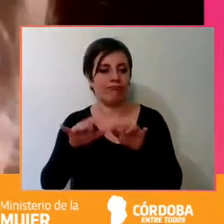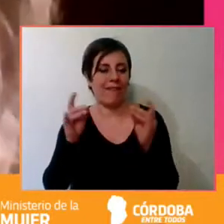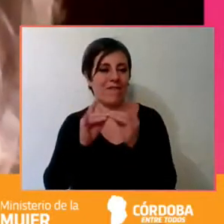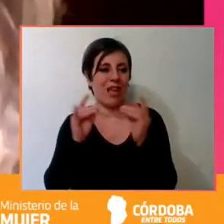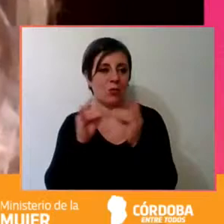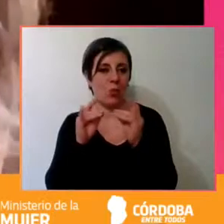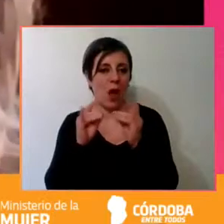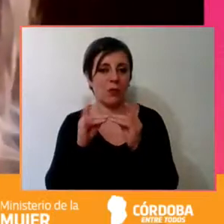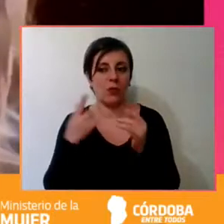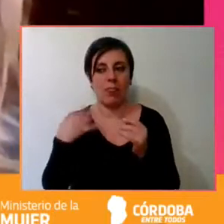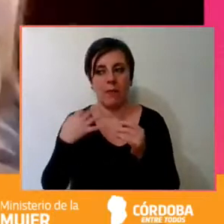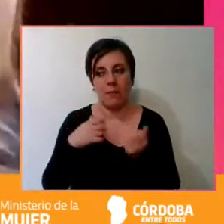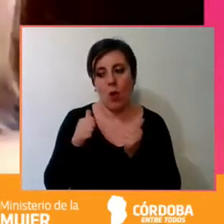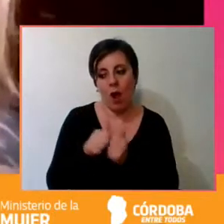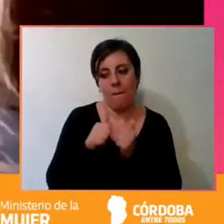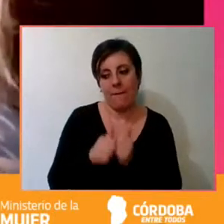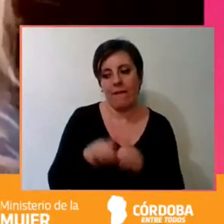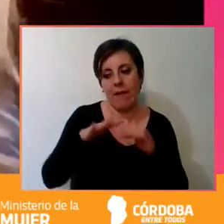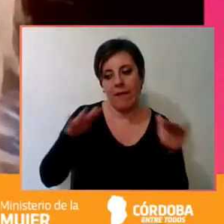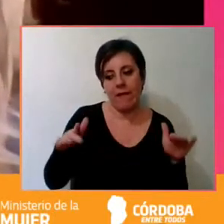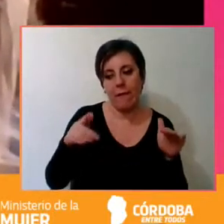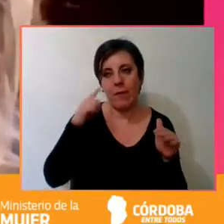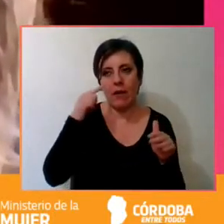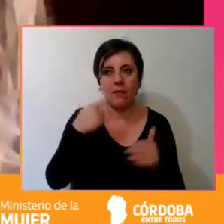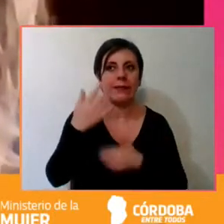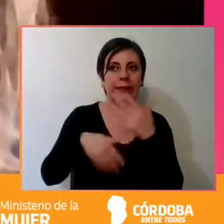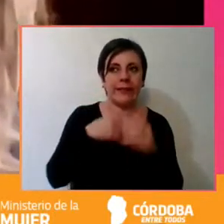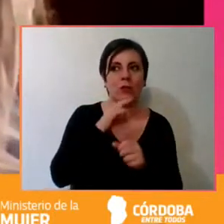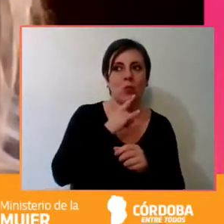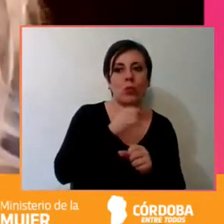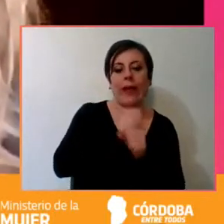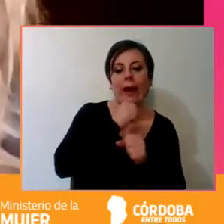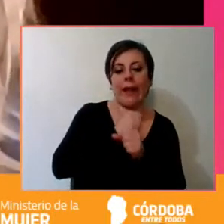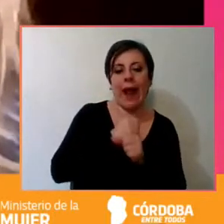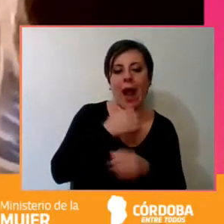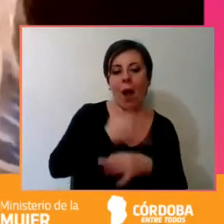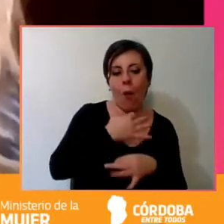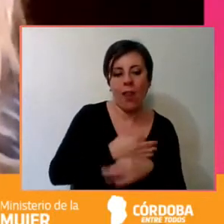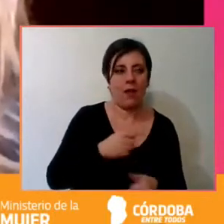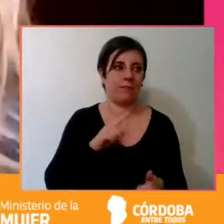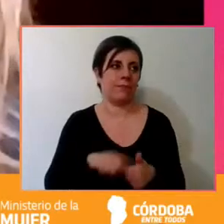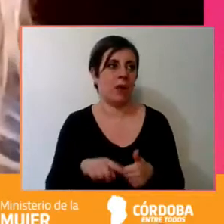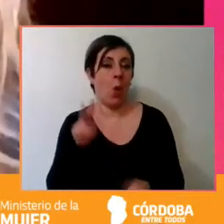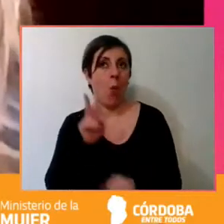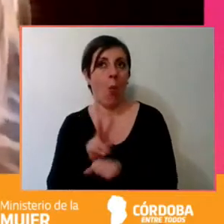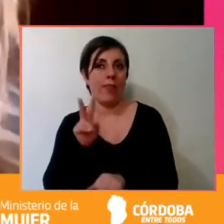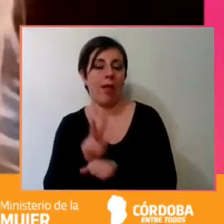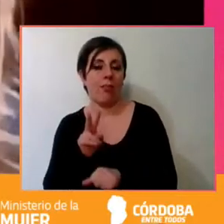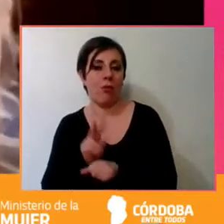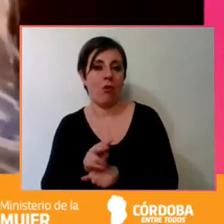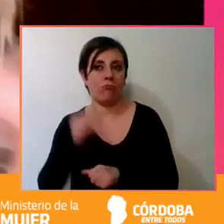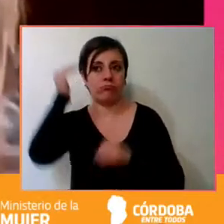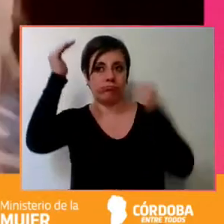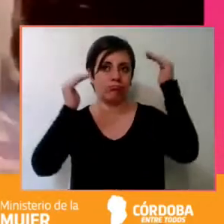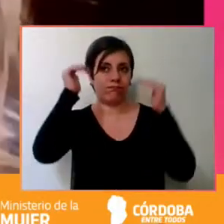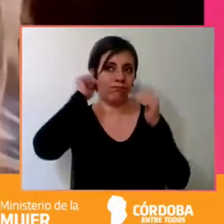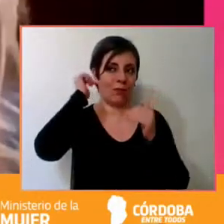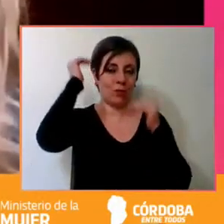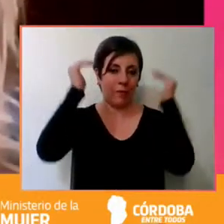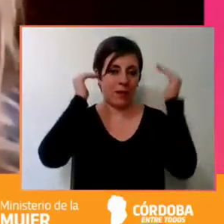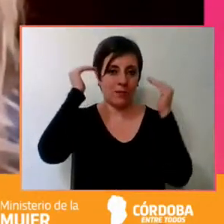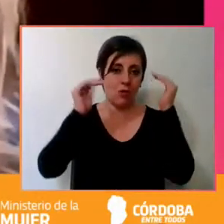hay que estar acompañando a los niños para que enganchen con los procesos educativos. Hacemos cuidado de adultos mayores, y no solo